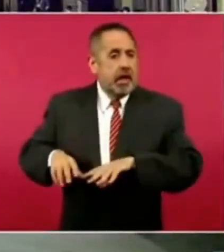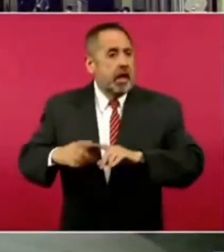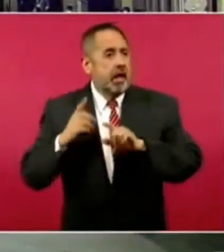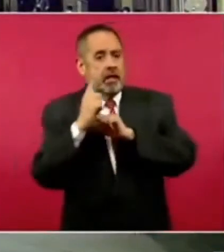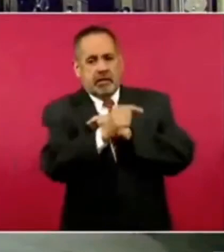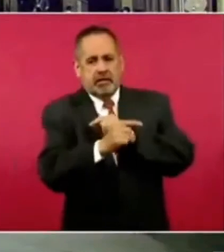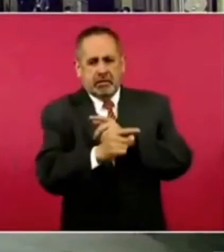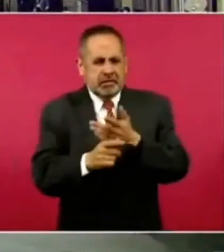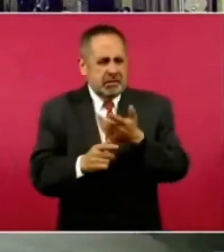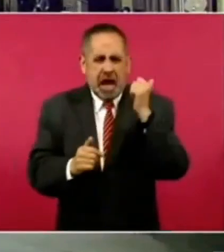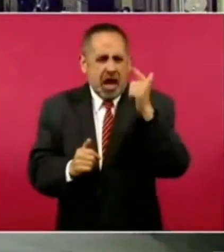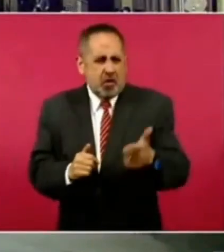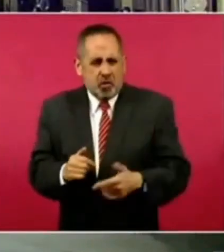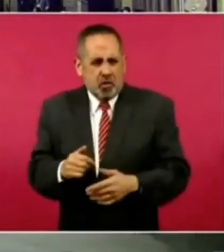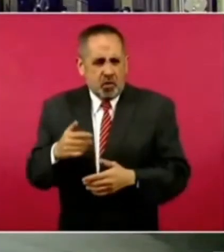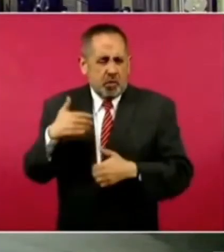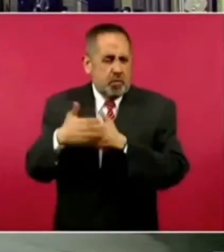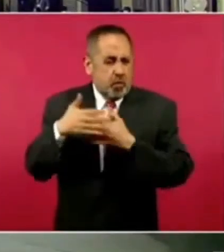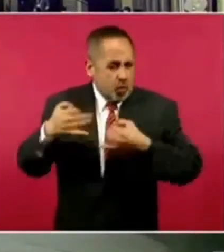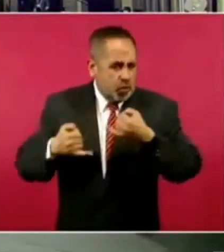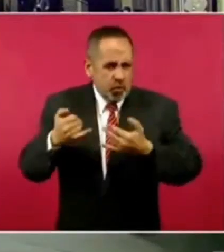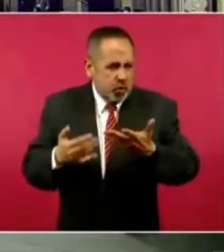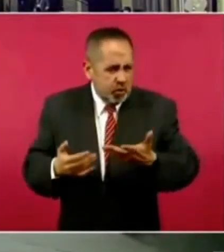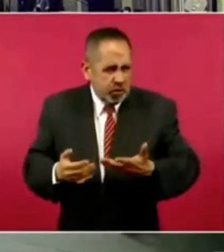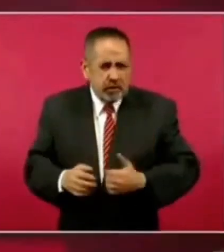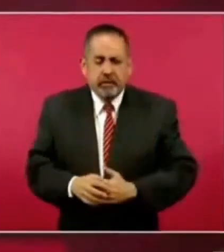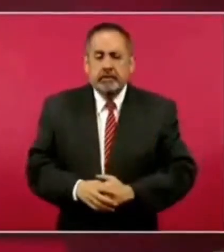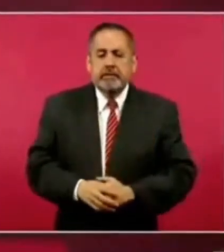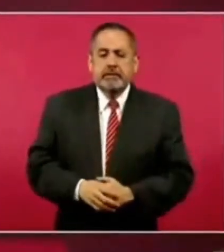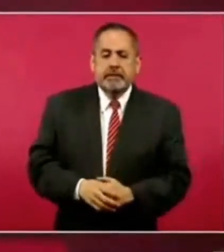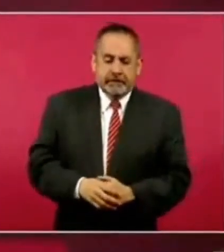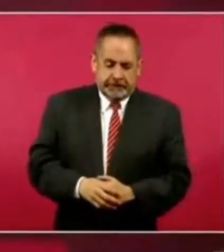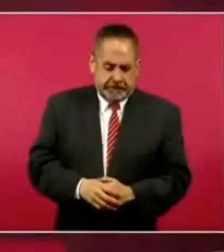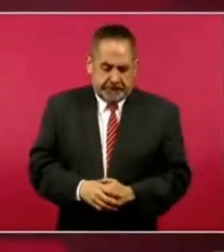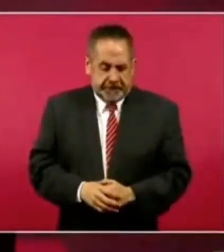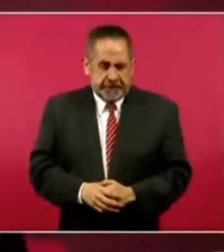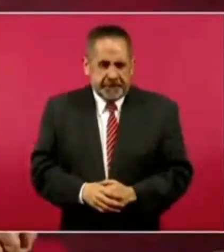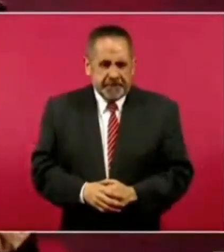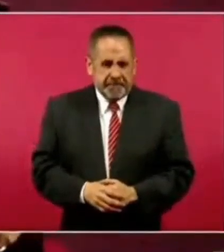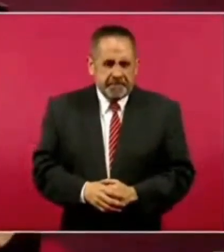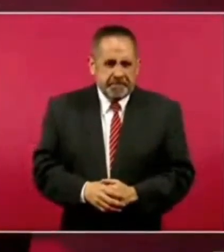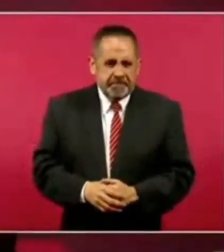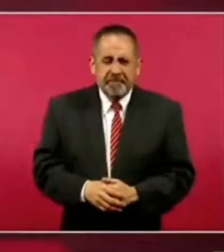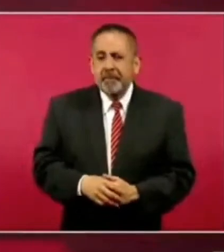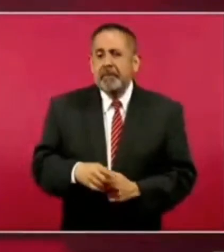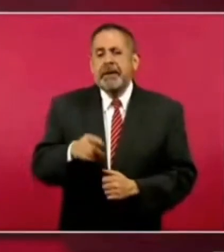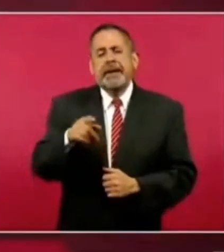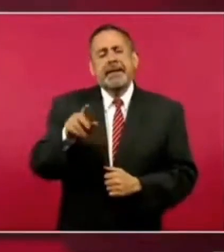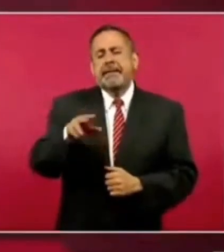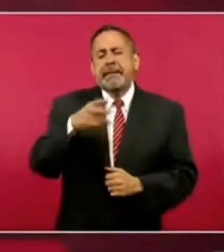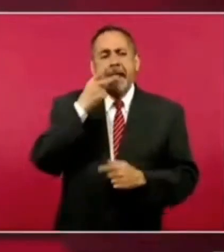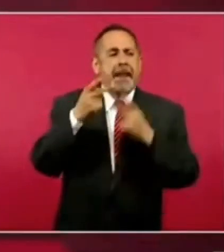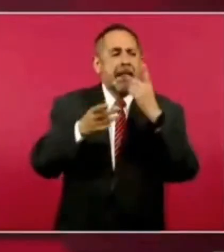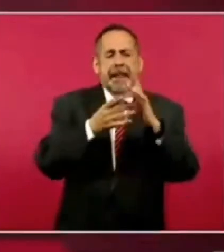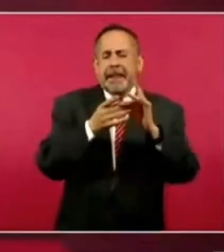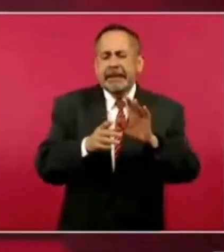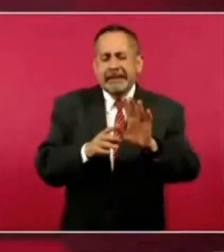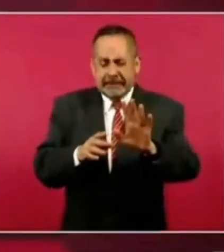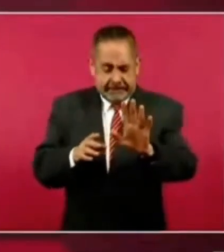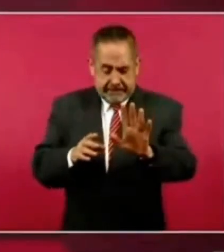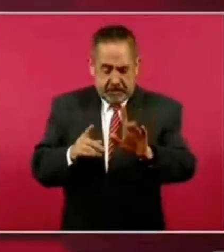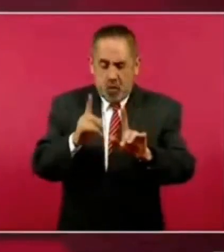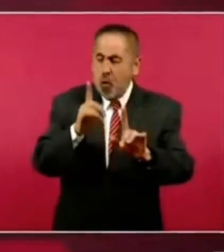dicen ellos. Pues se habla mucho, ¿no? Pero aquí lo